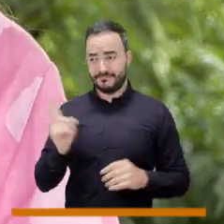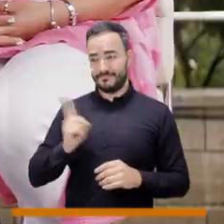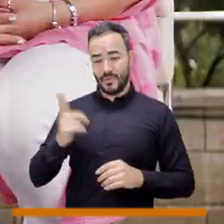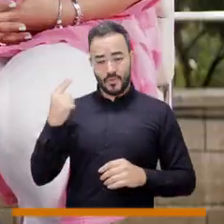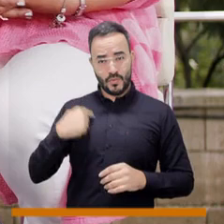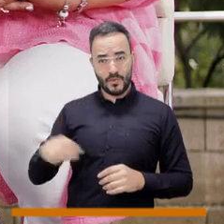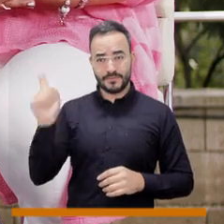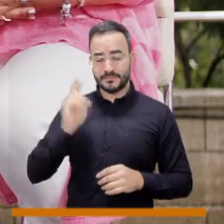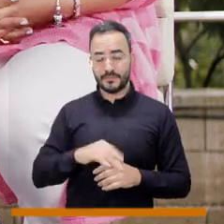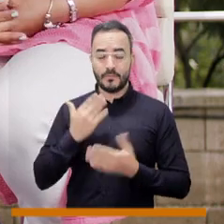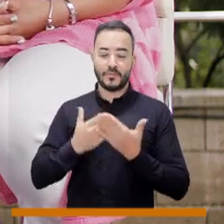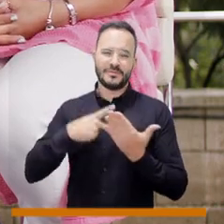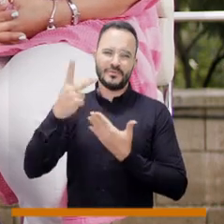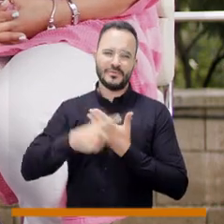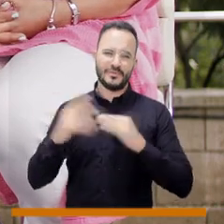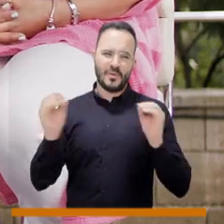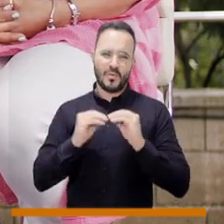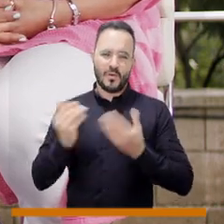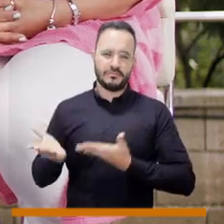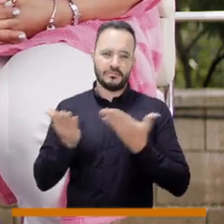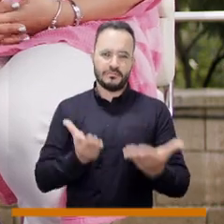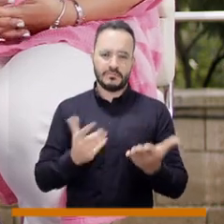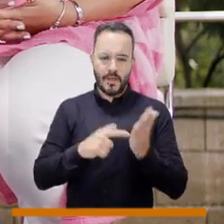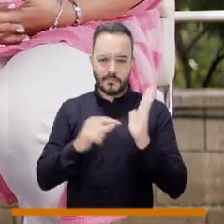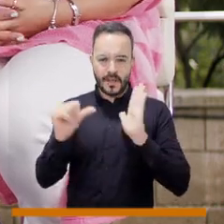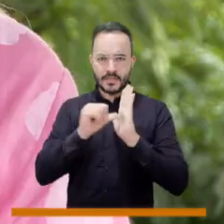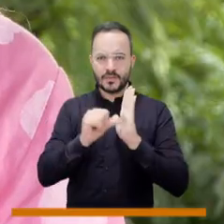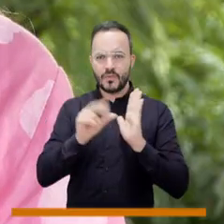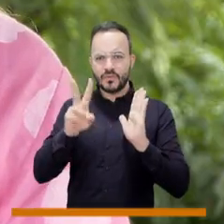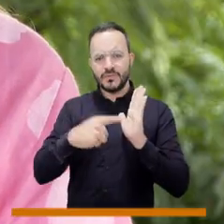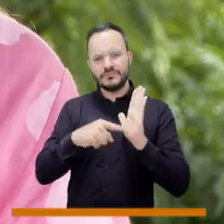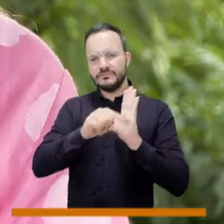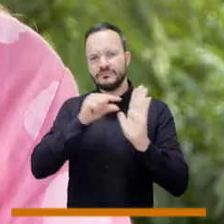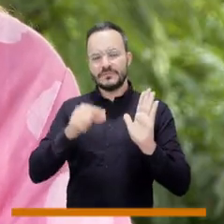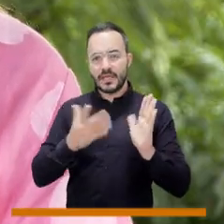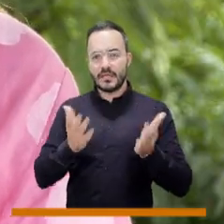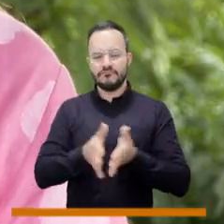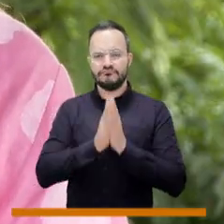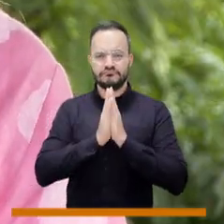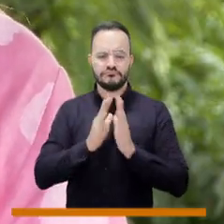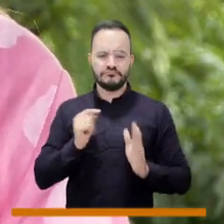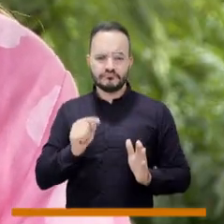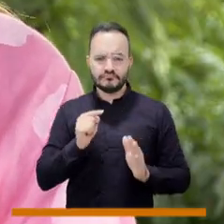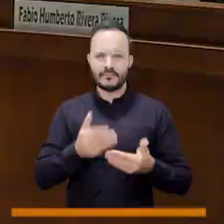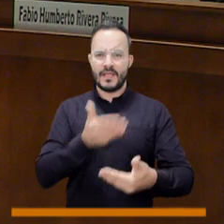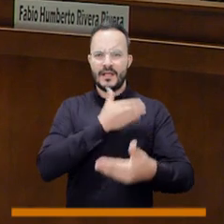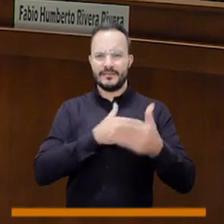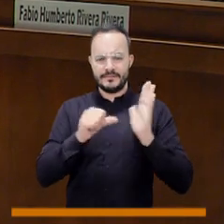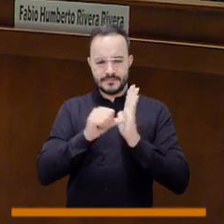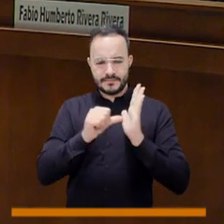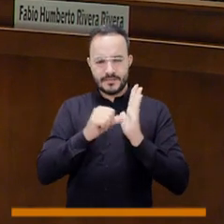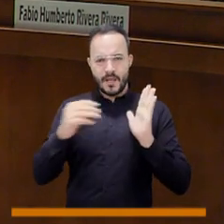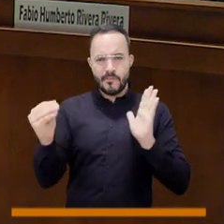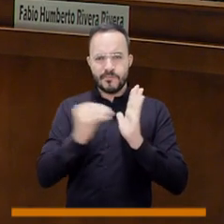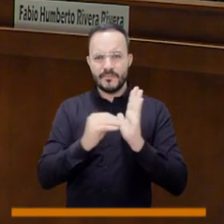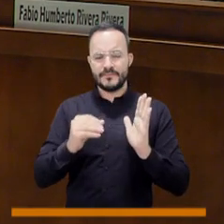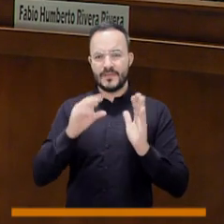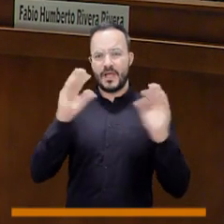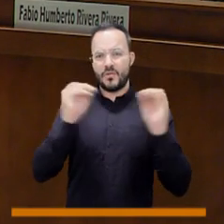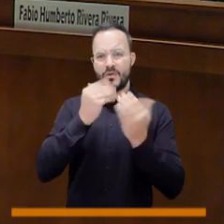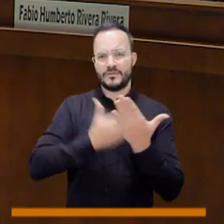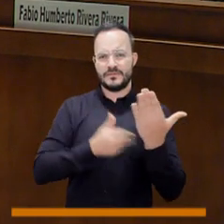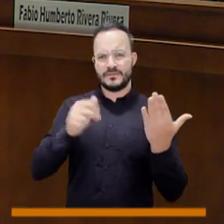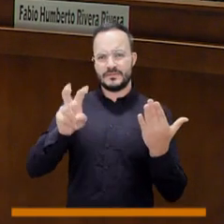así. Presentan un proyecto de acuerdo simplemente en un artículo segundo donde pide que se derogue en su totalidad